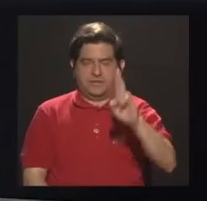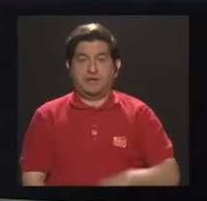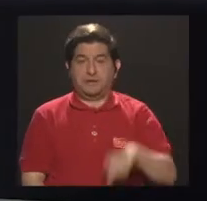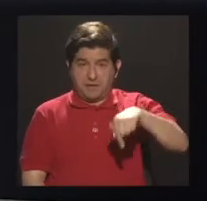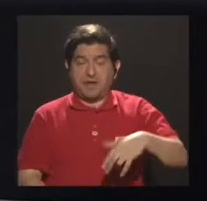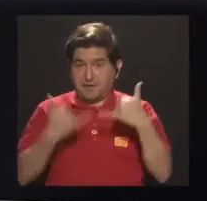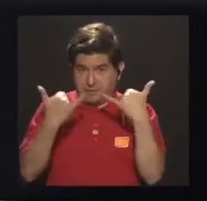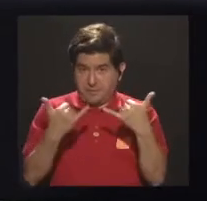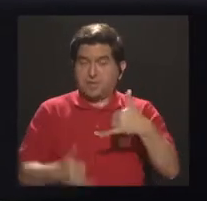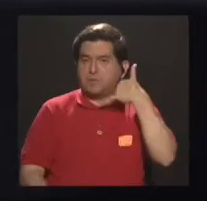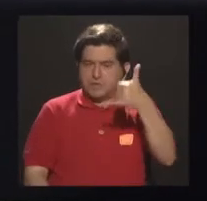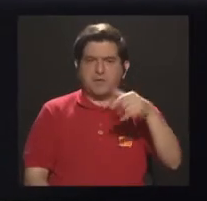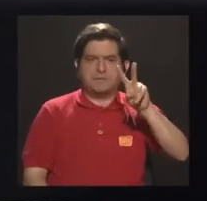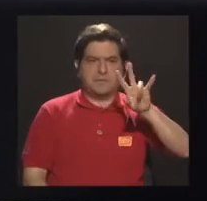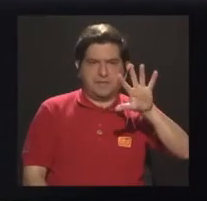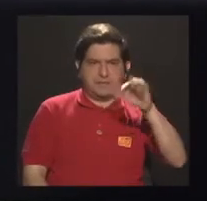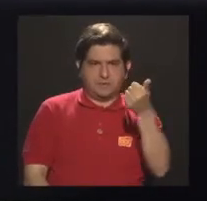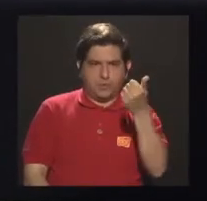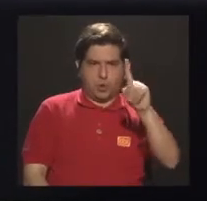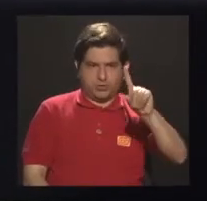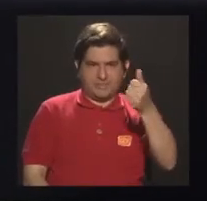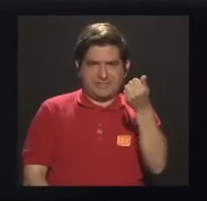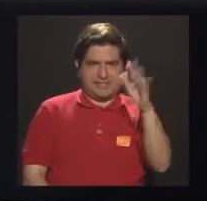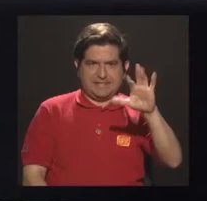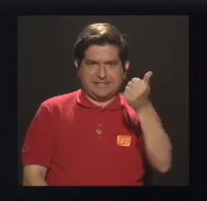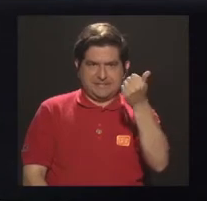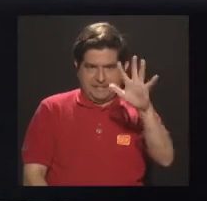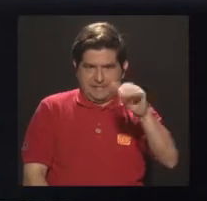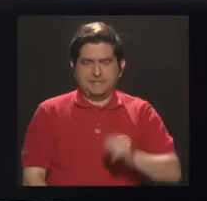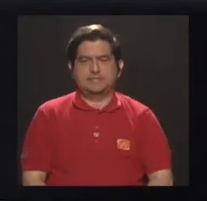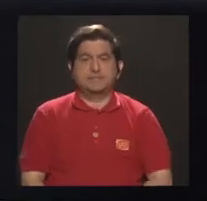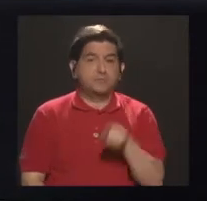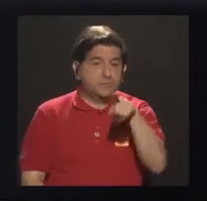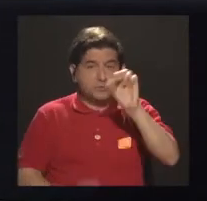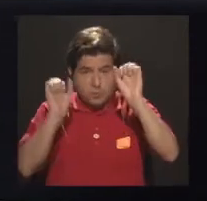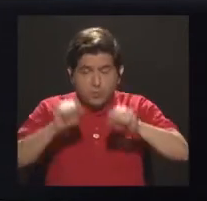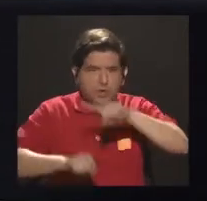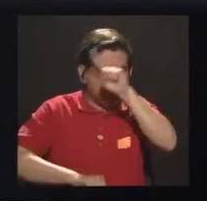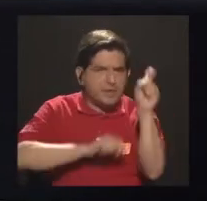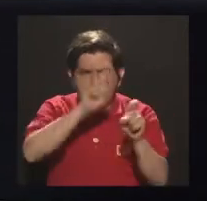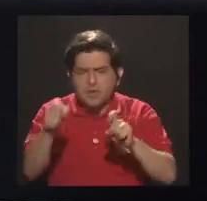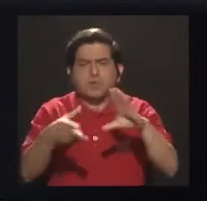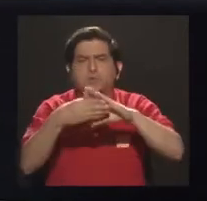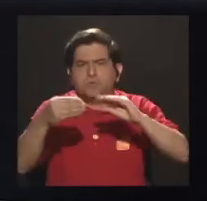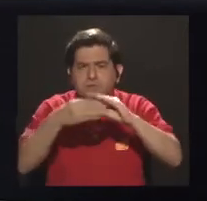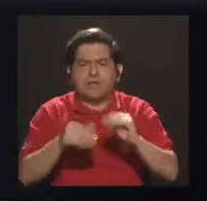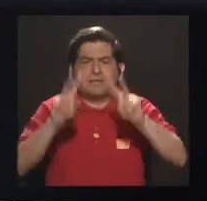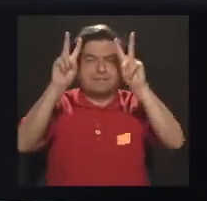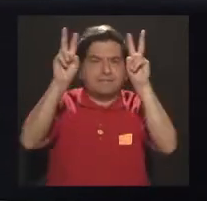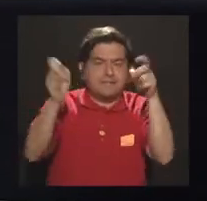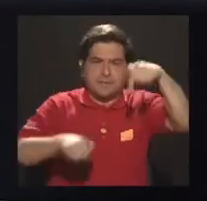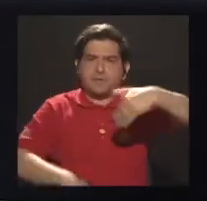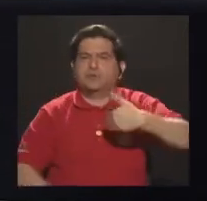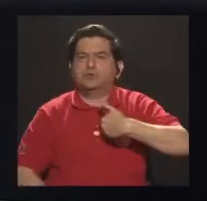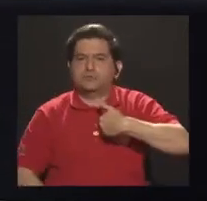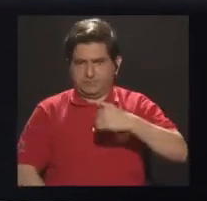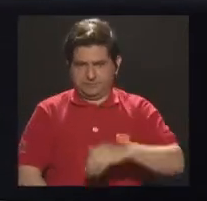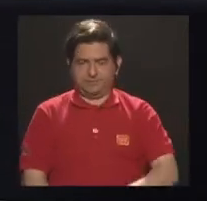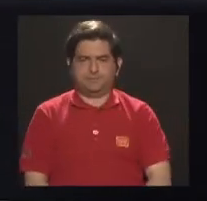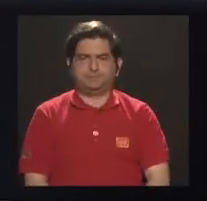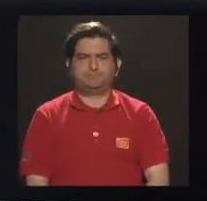puede llamarnos al 25 11 15 15 para hacer sus preguntas o comentarios sobre el tema de hoy